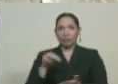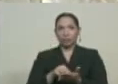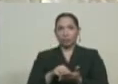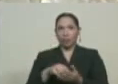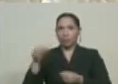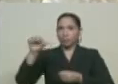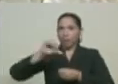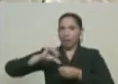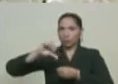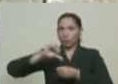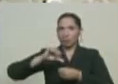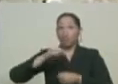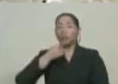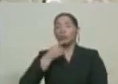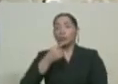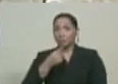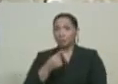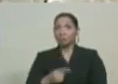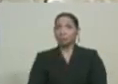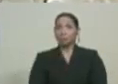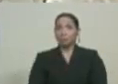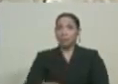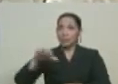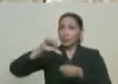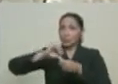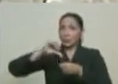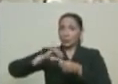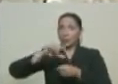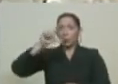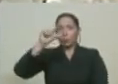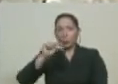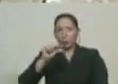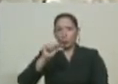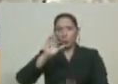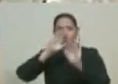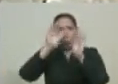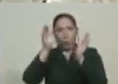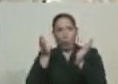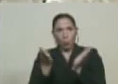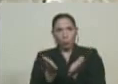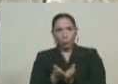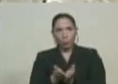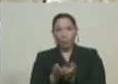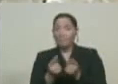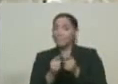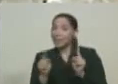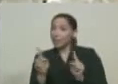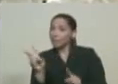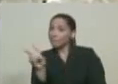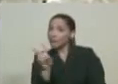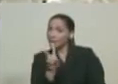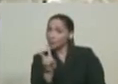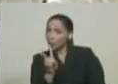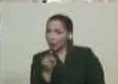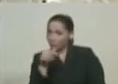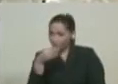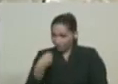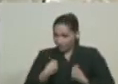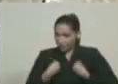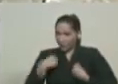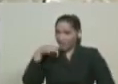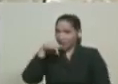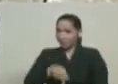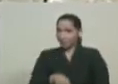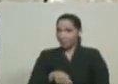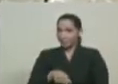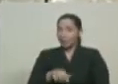dicho, la gasolina seguirá siendo la más barata del mundo, pero para los venezolanos. Porque con el precio